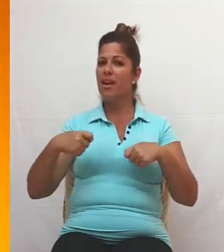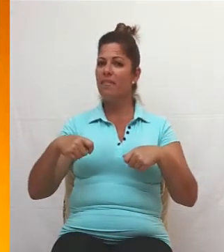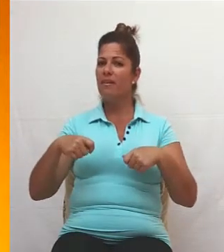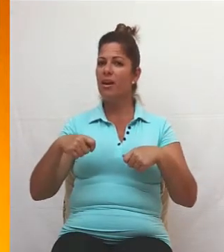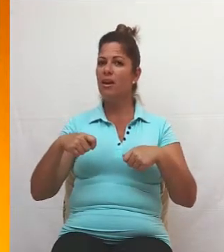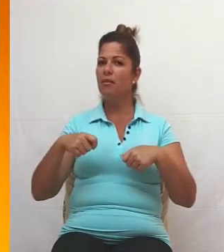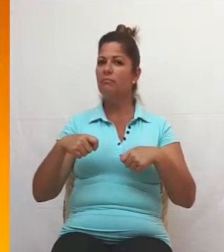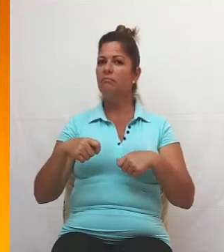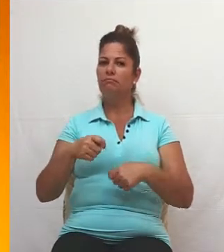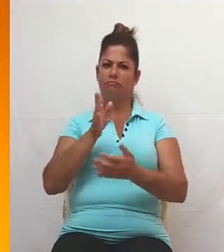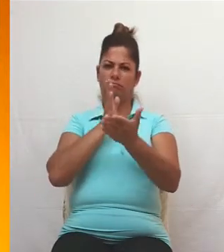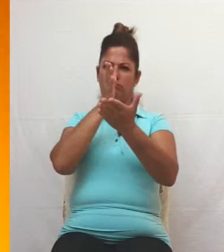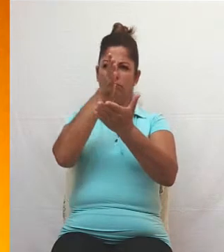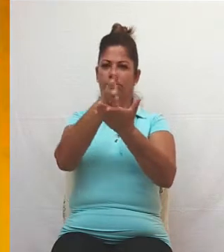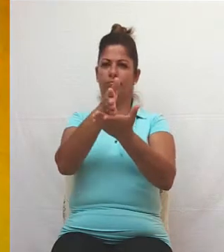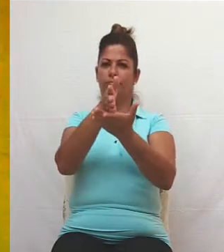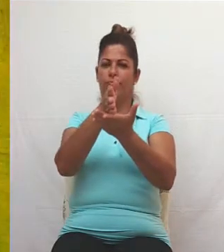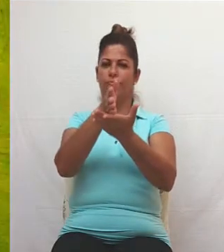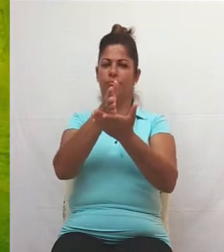de ser intencionada